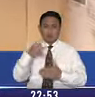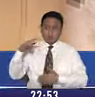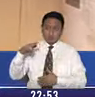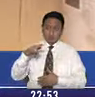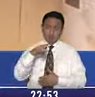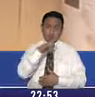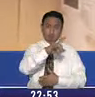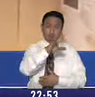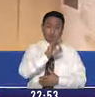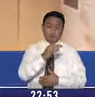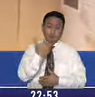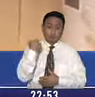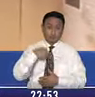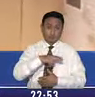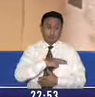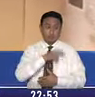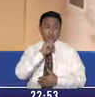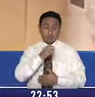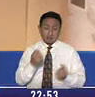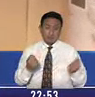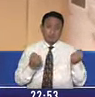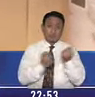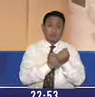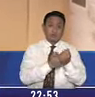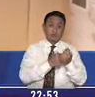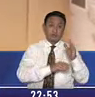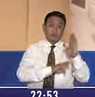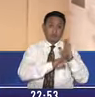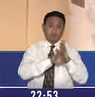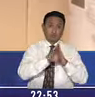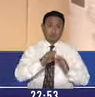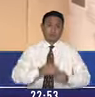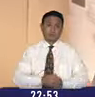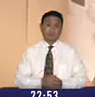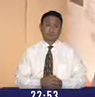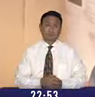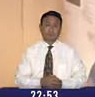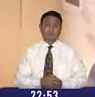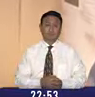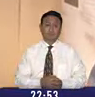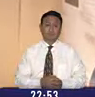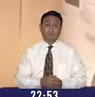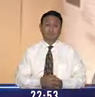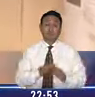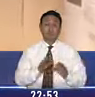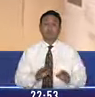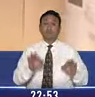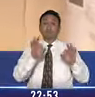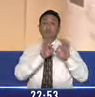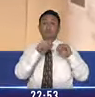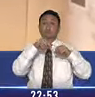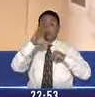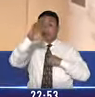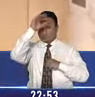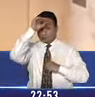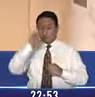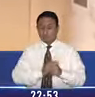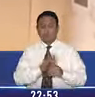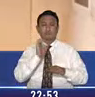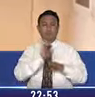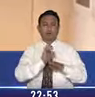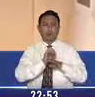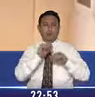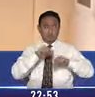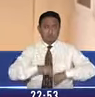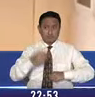formar parte de este crecimiento para Ecuador. Lo más importante que hemos aprendido es que Ecuador está abierto a inversiones y negocios.